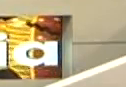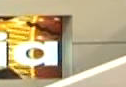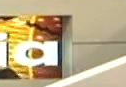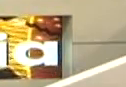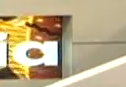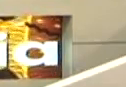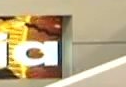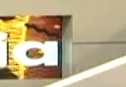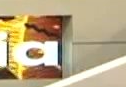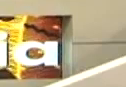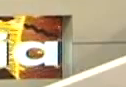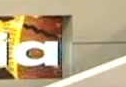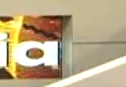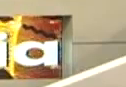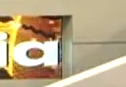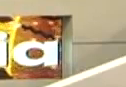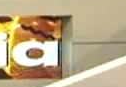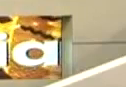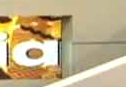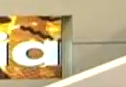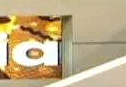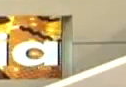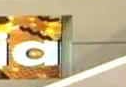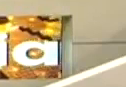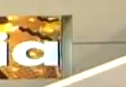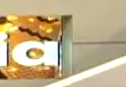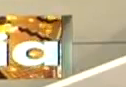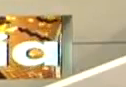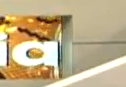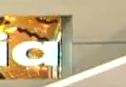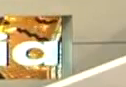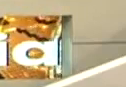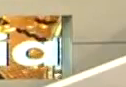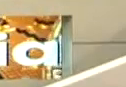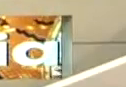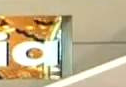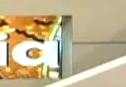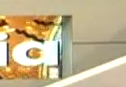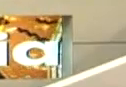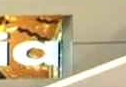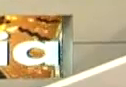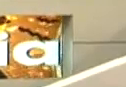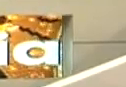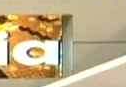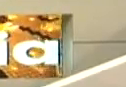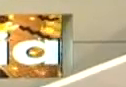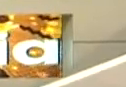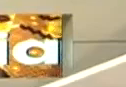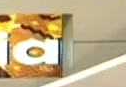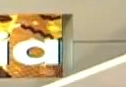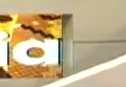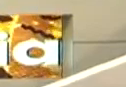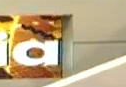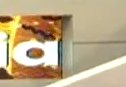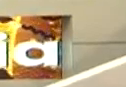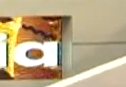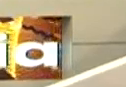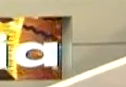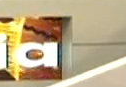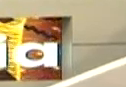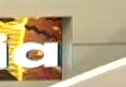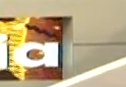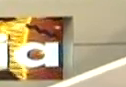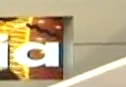socialista Unido de Venezuela sino también en otras instancias como los foros internacionales que recientemente han tenido la representación